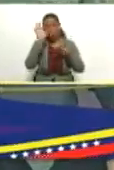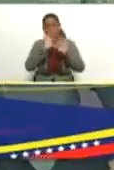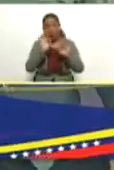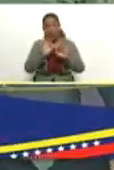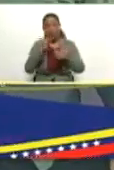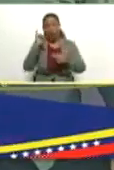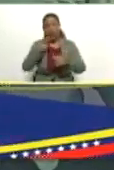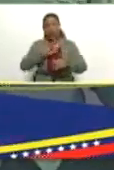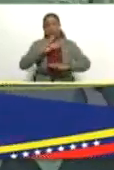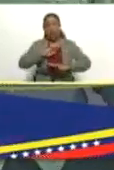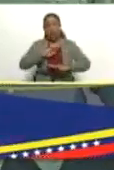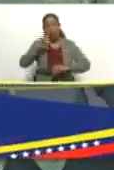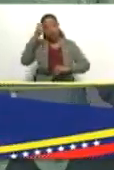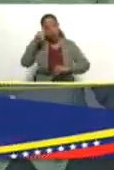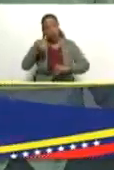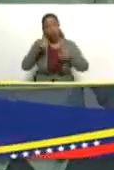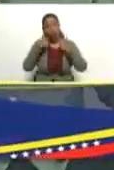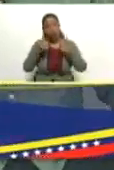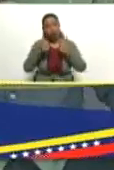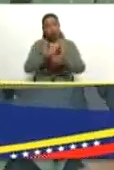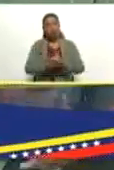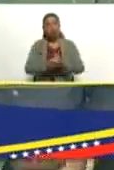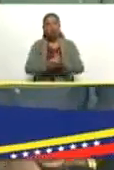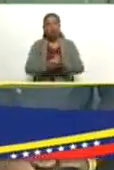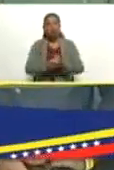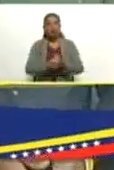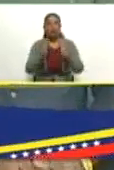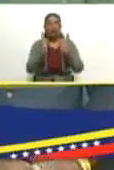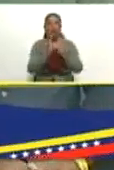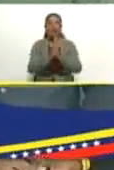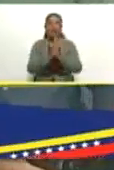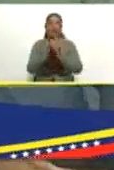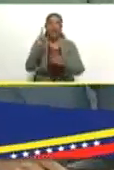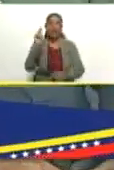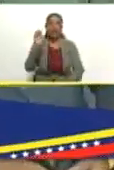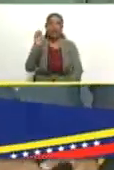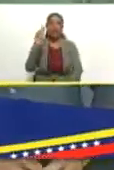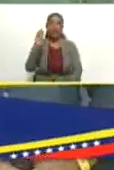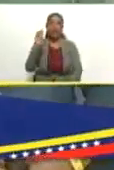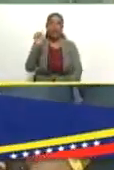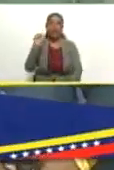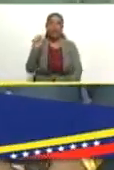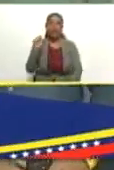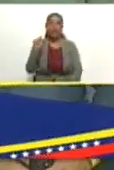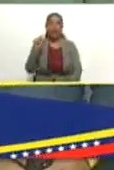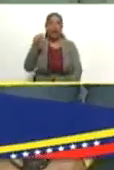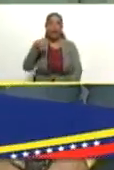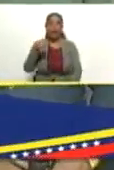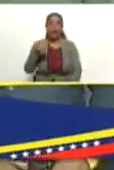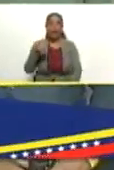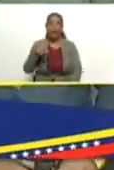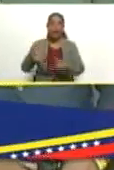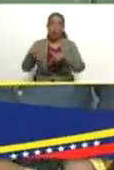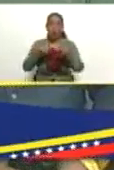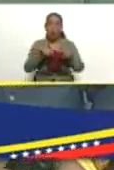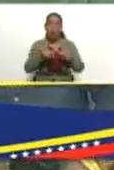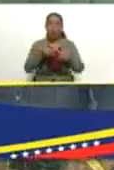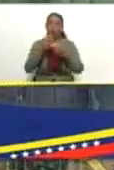beneficien a todo nuestro pueblo del municipio de Independencia. Santa Teresa del Tuy. Todo el Tuy es una región